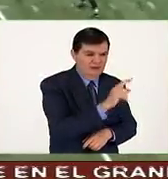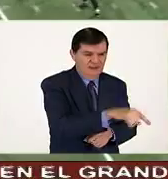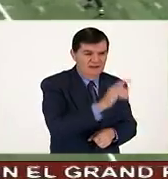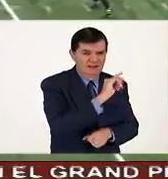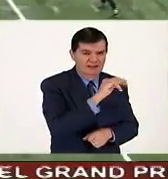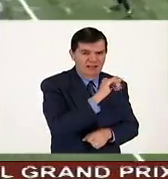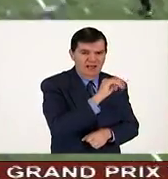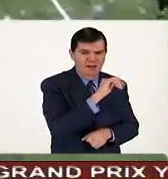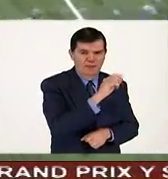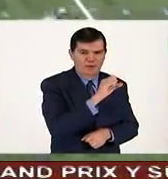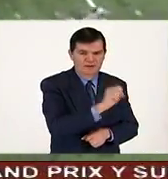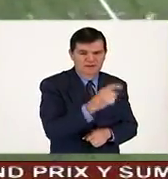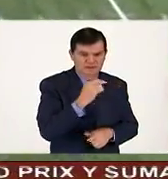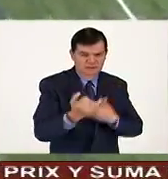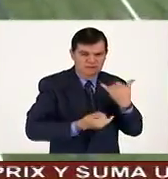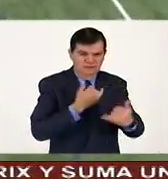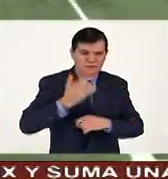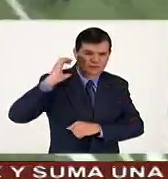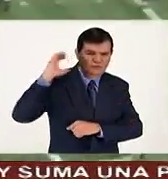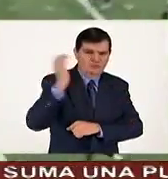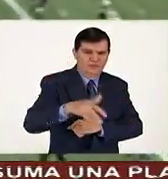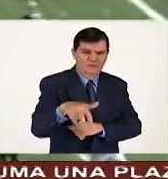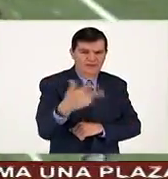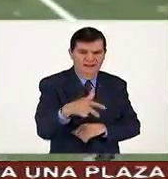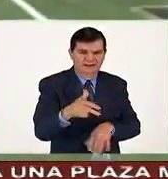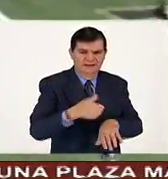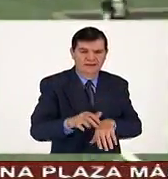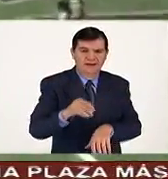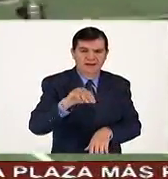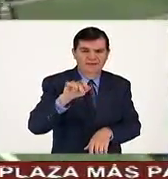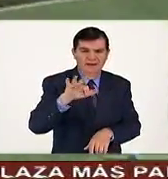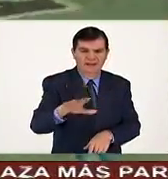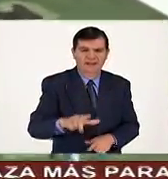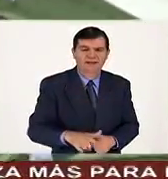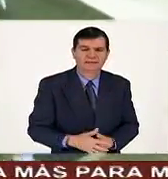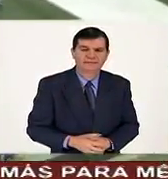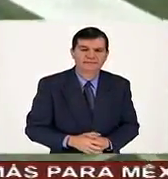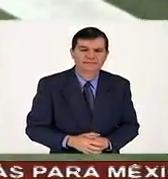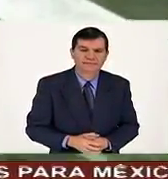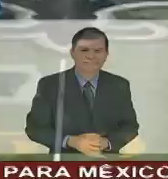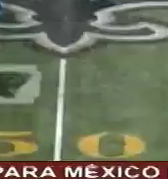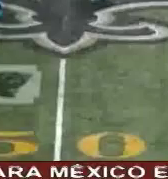de Indianápolis en la semana 13 de la NFL.